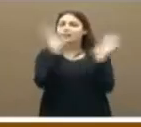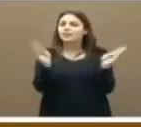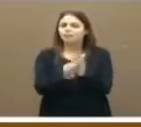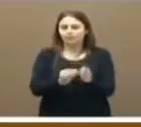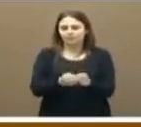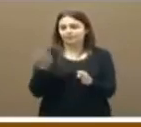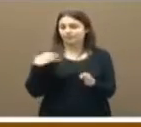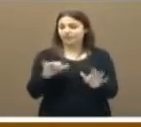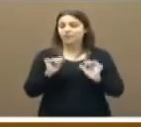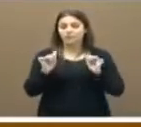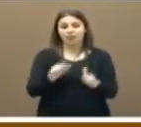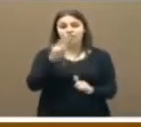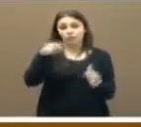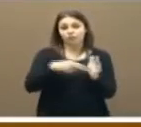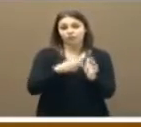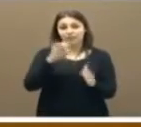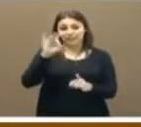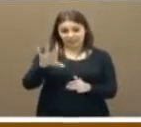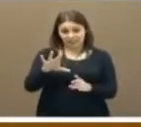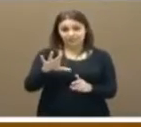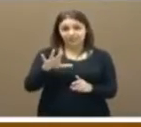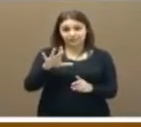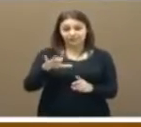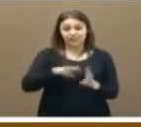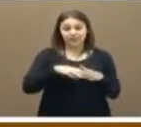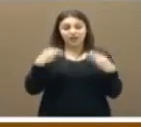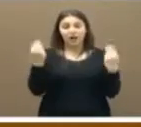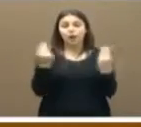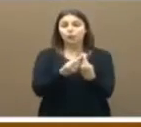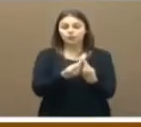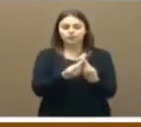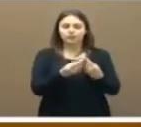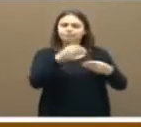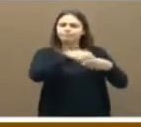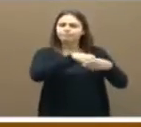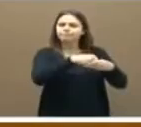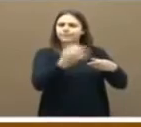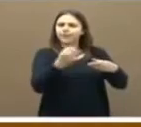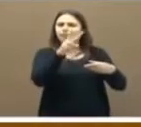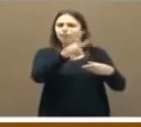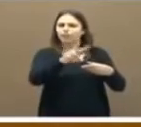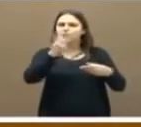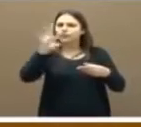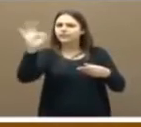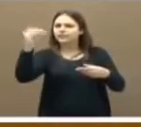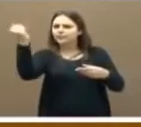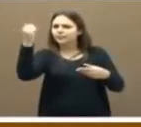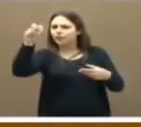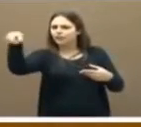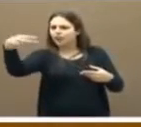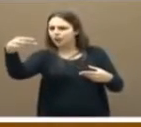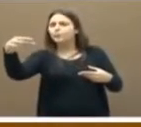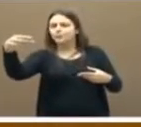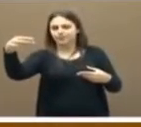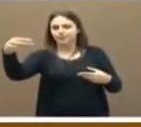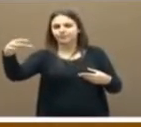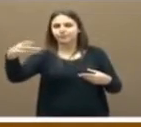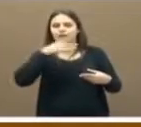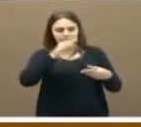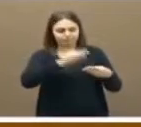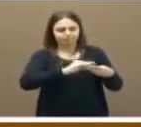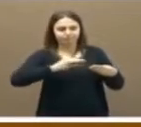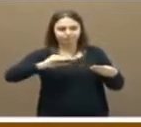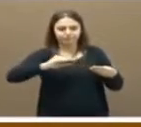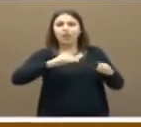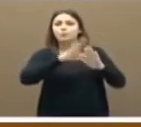Al inicio del año 2015, la Junta disponía de 230 millones de euros disponibles